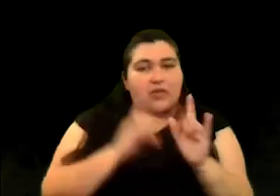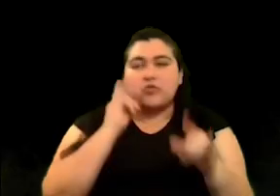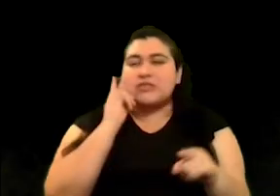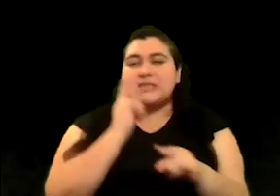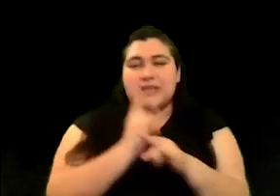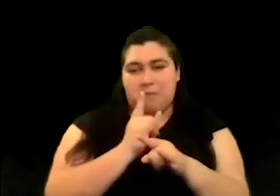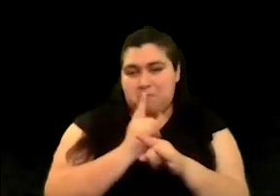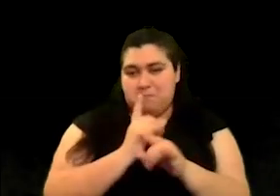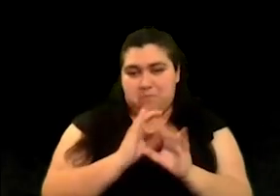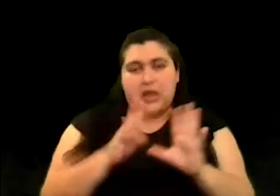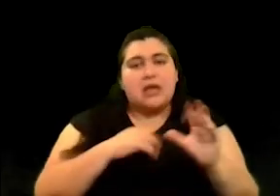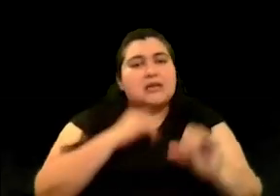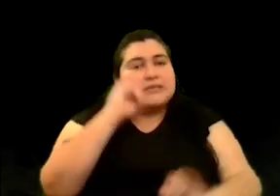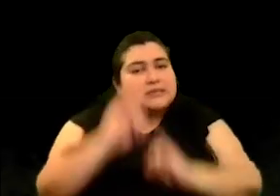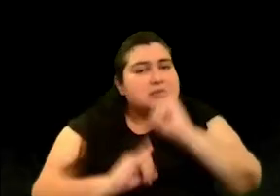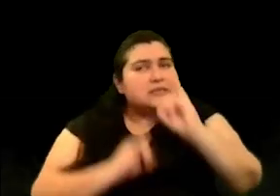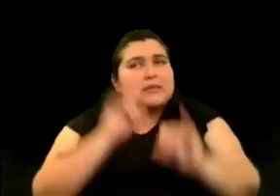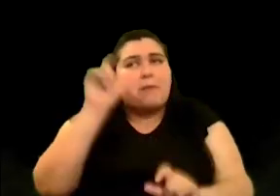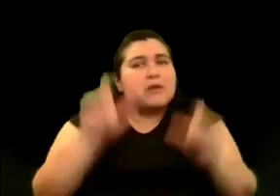a todos los contribuyentes porque esto es importante.